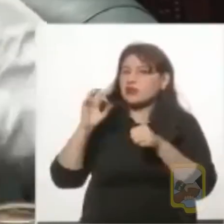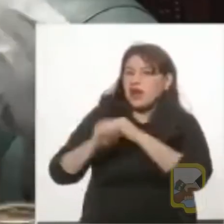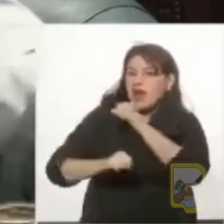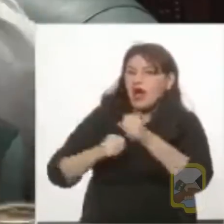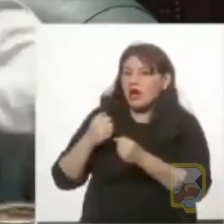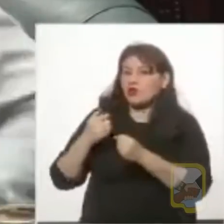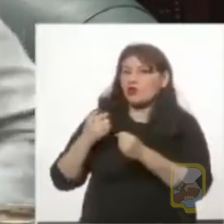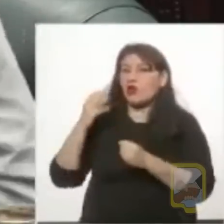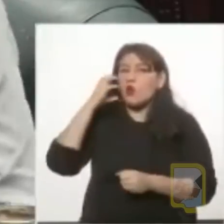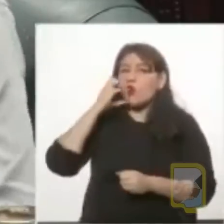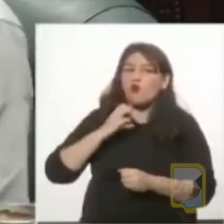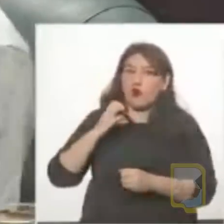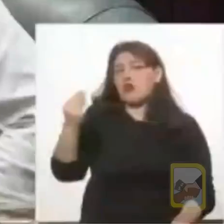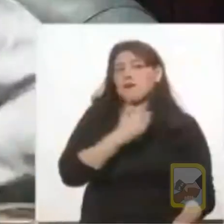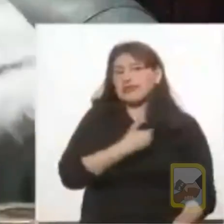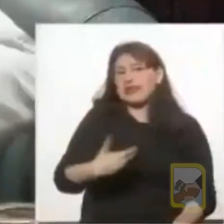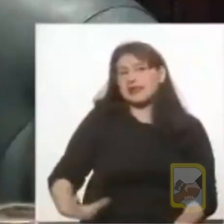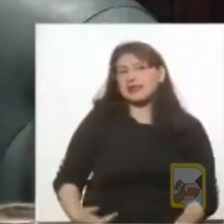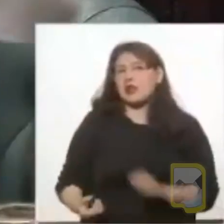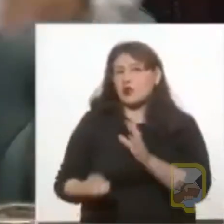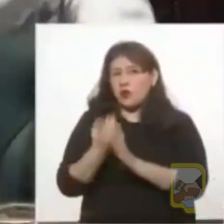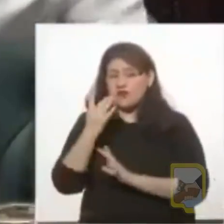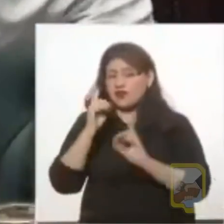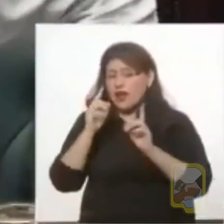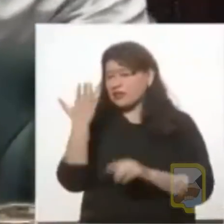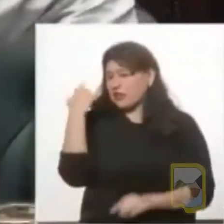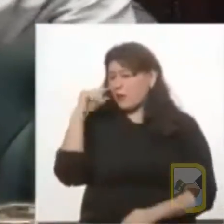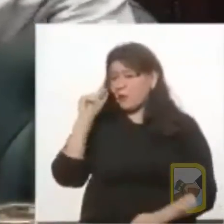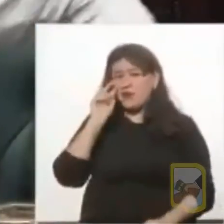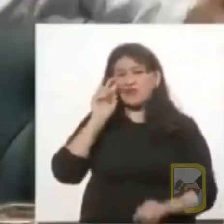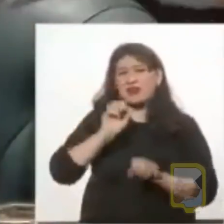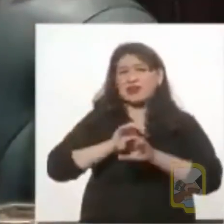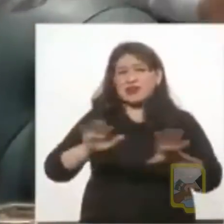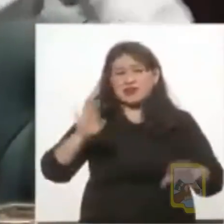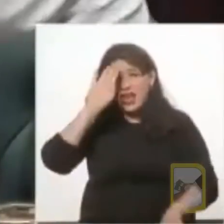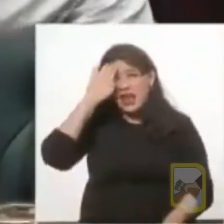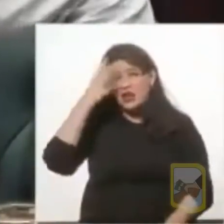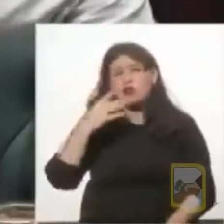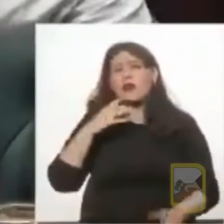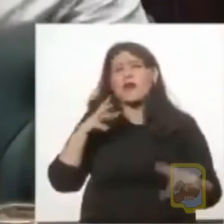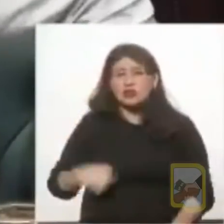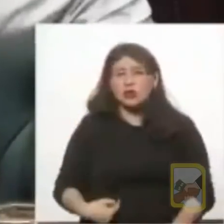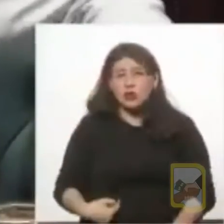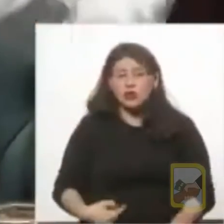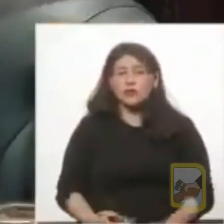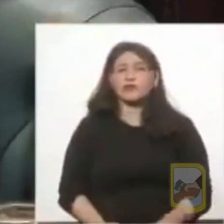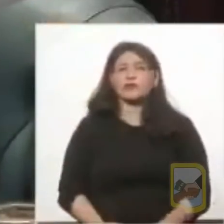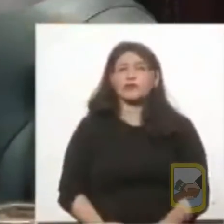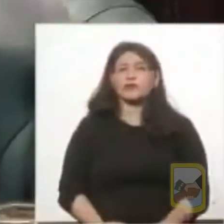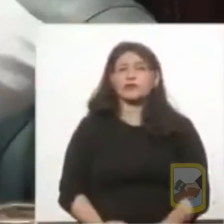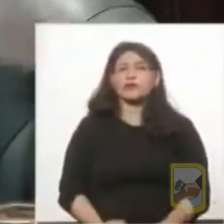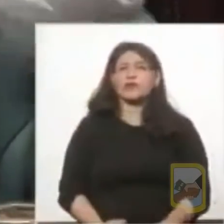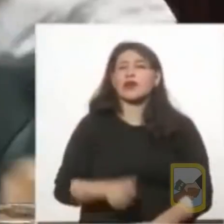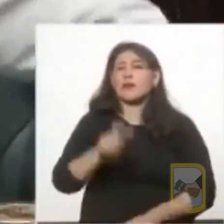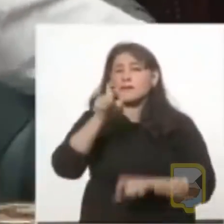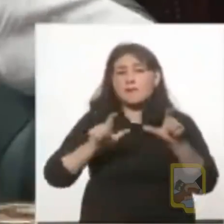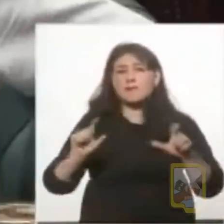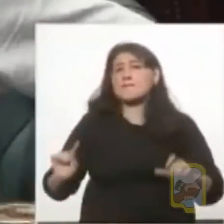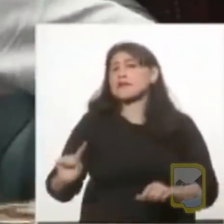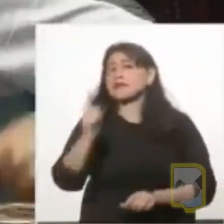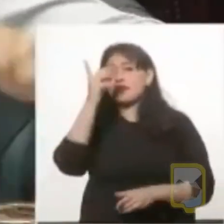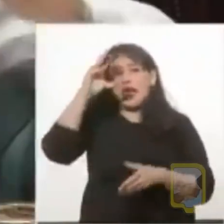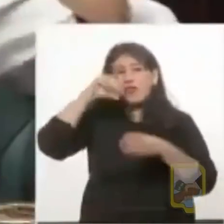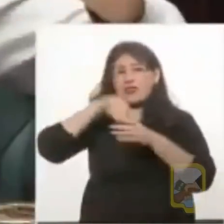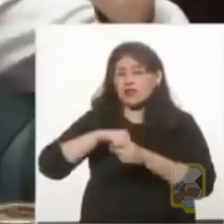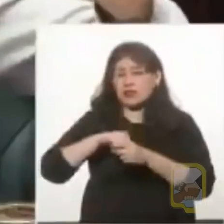años. 60 años la Revolución Cubana. Y hace poco vimos un mensaje en las redes saludando al Partido Comunista Chino, de integrantes principales de la coalición